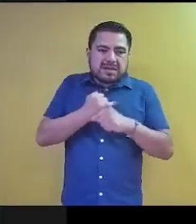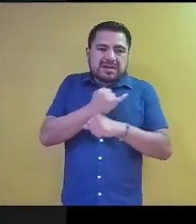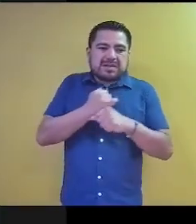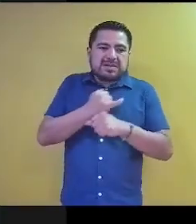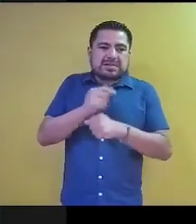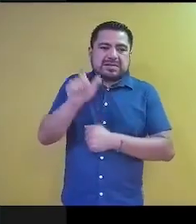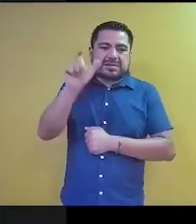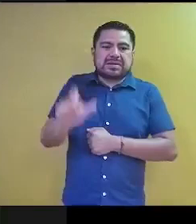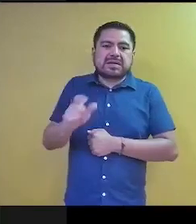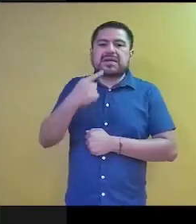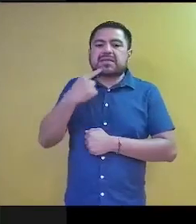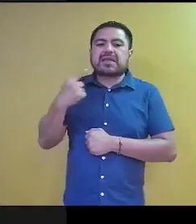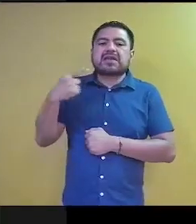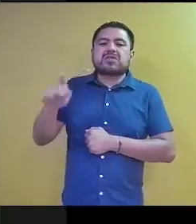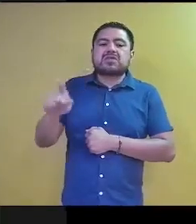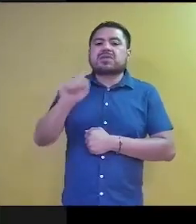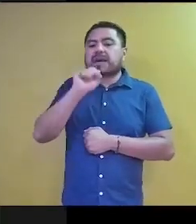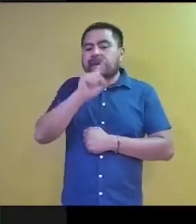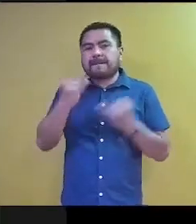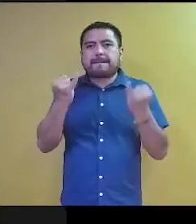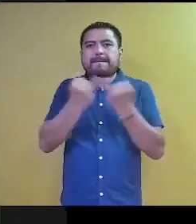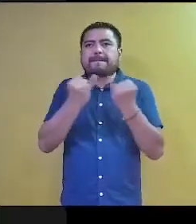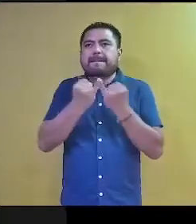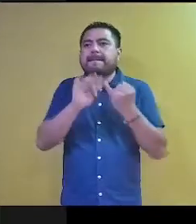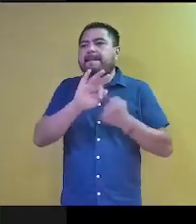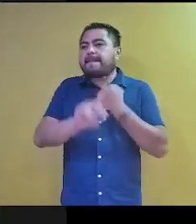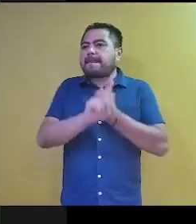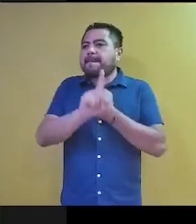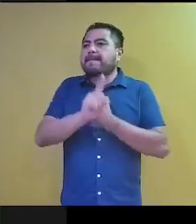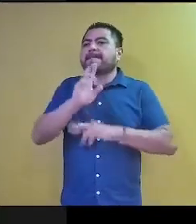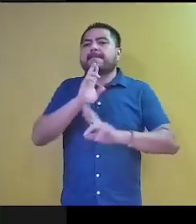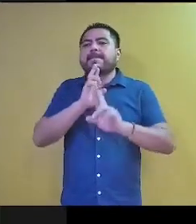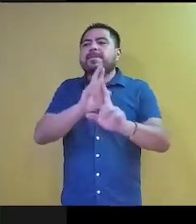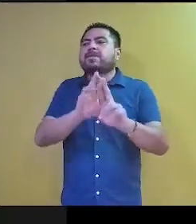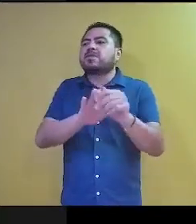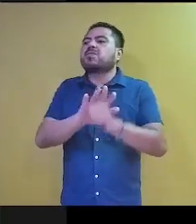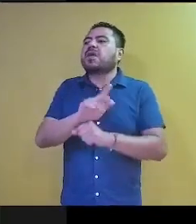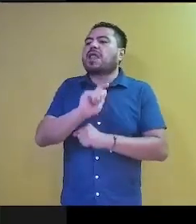conductas denunciadas y que se resuelva lo que en